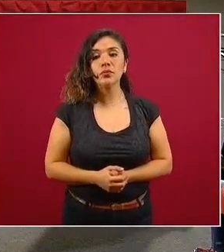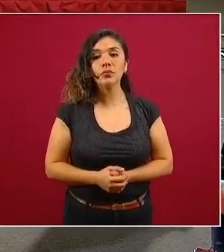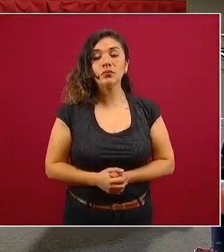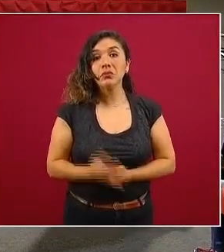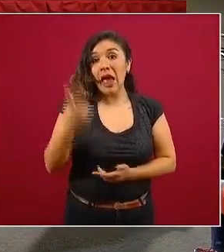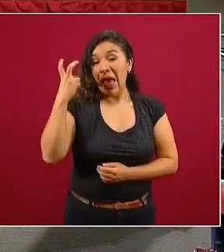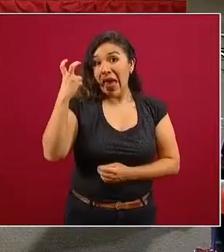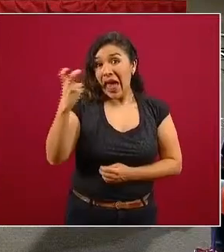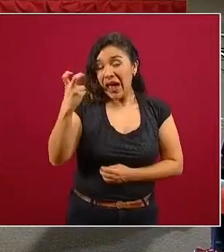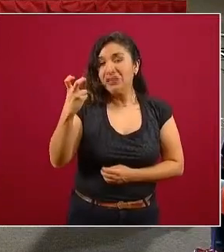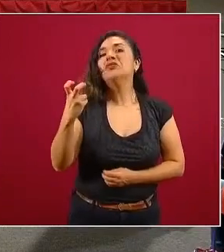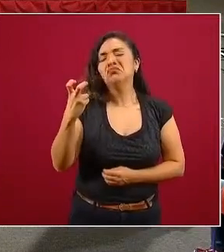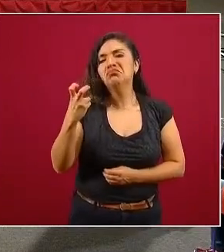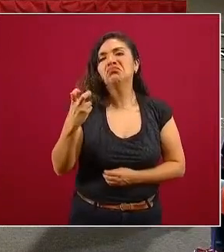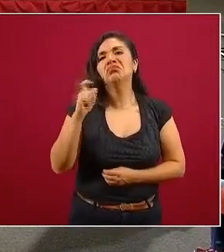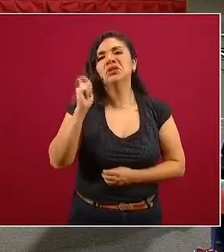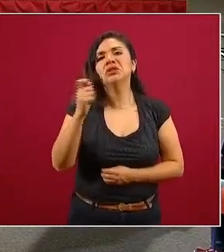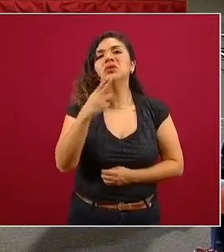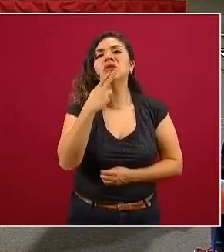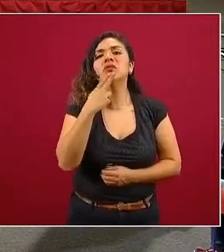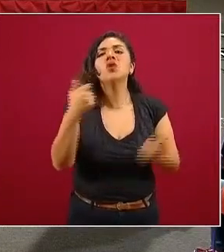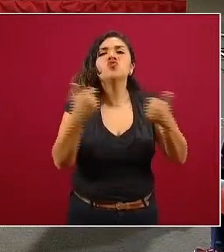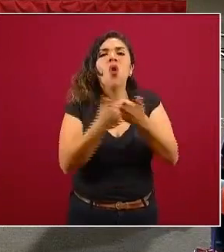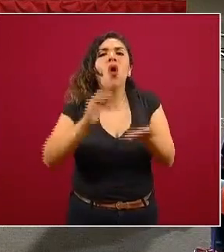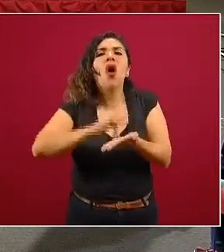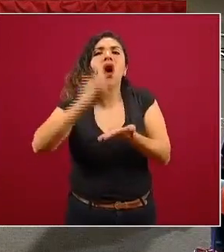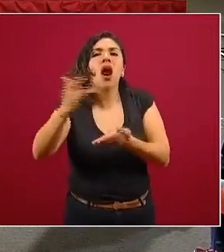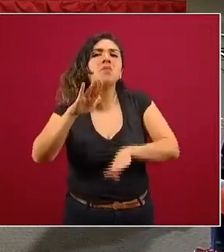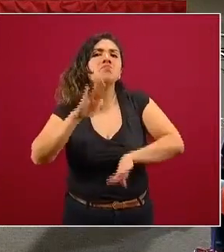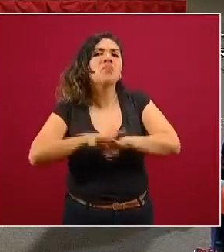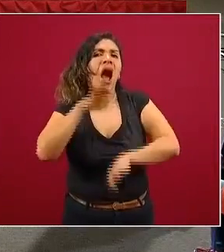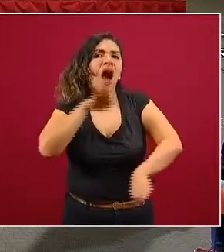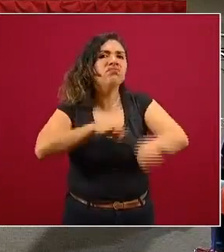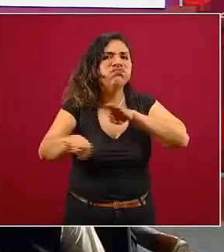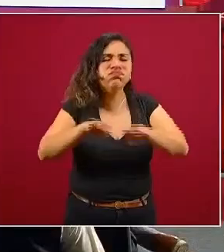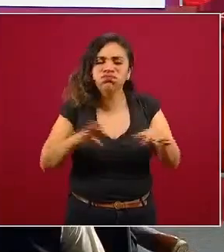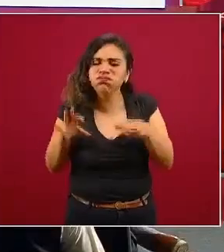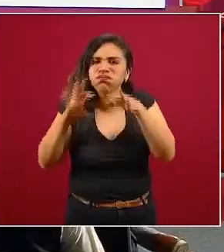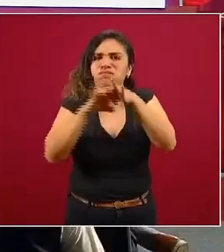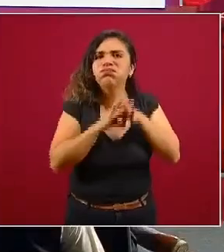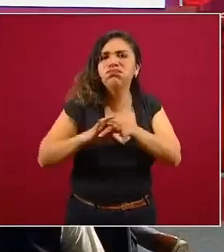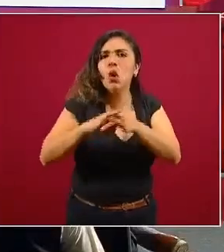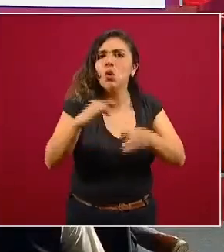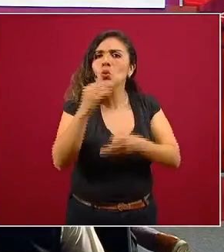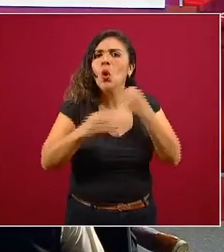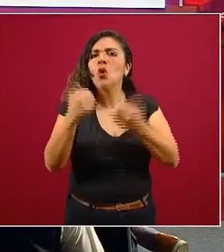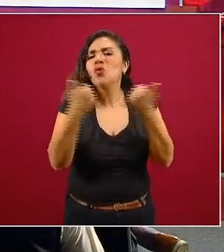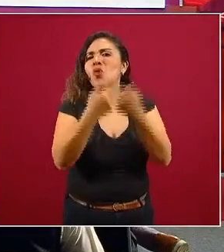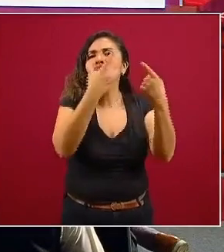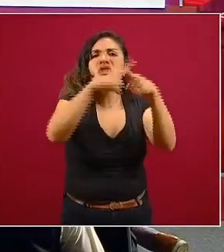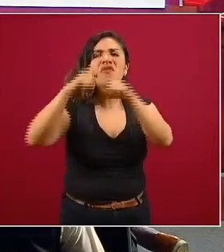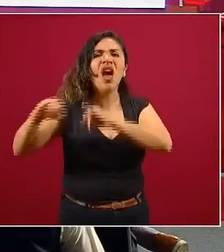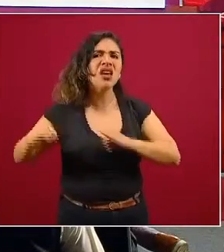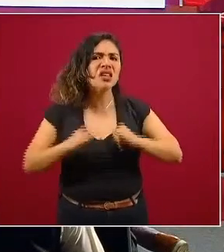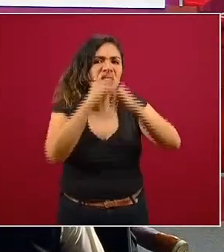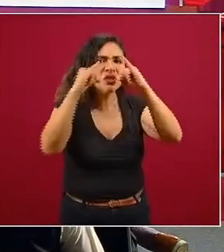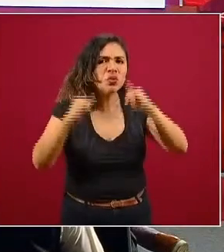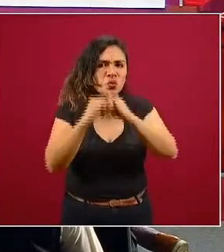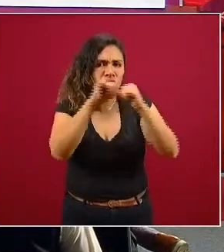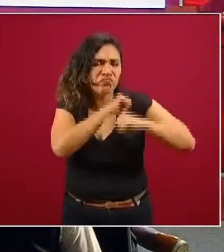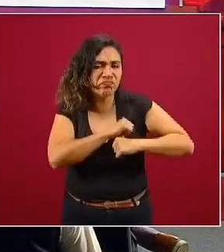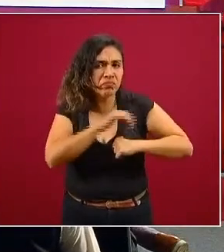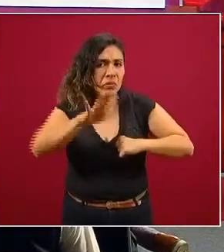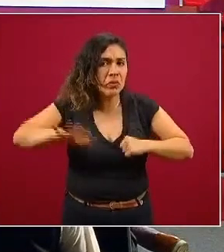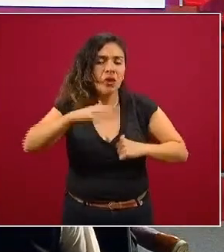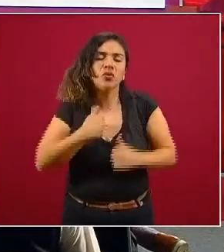Entonces, esto se ha hecho desde luego gracias a una gran colaboración que hemos tenido de diferentes instituciones, a las